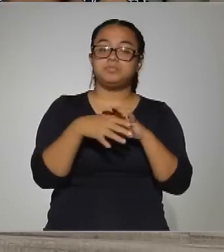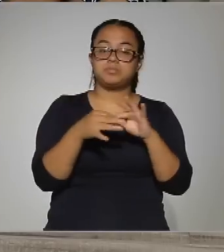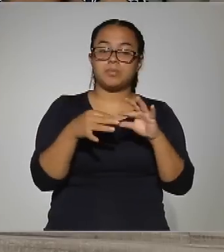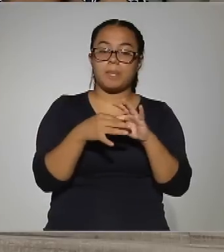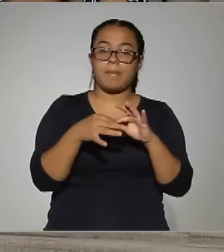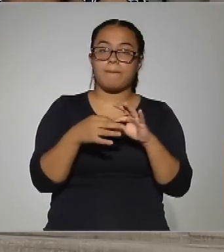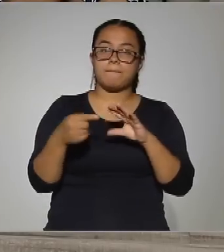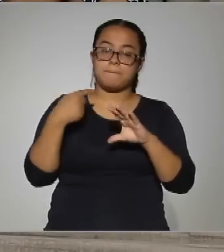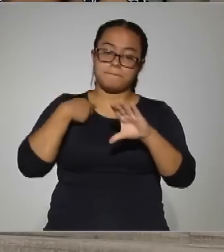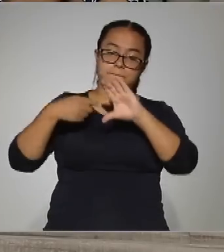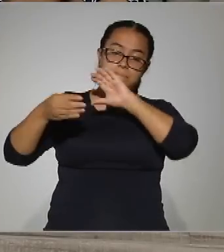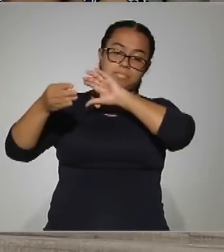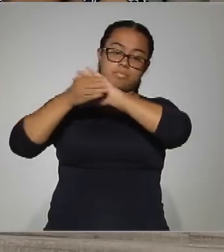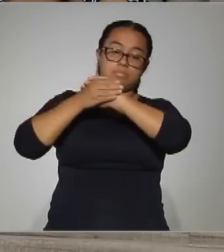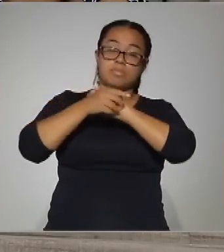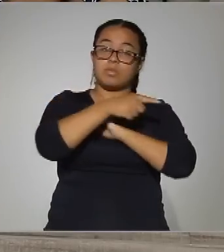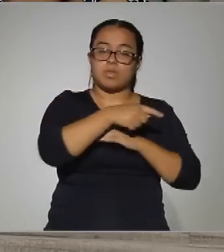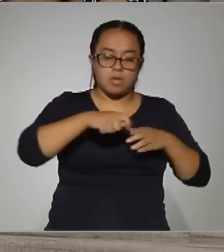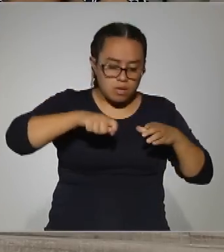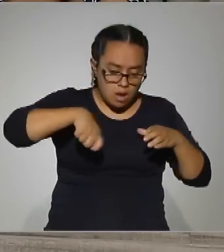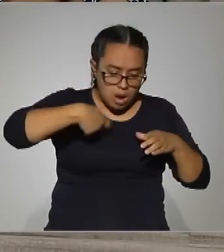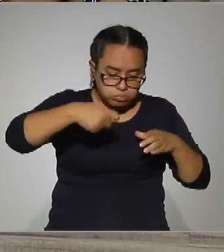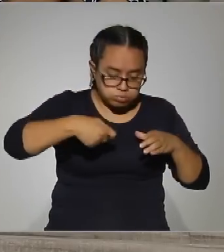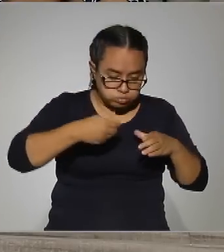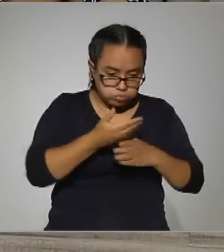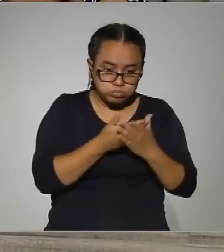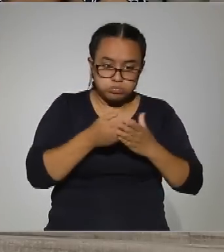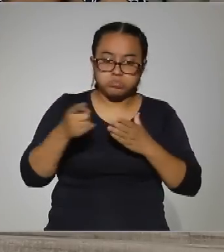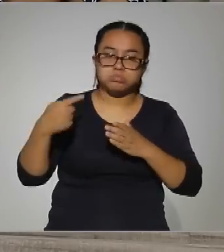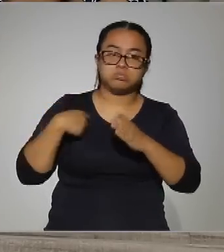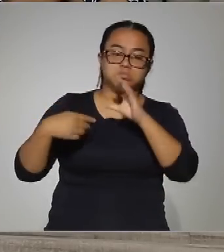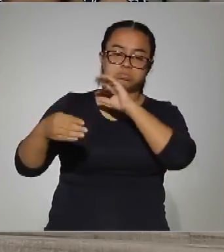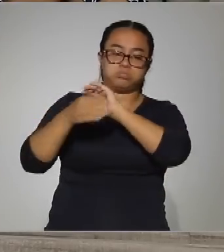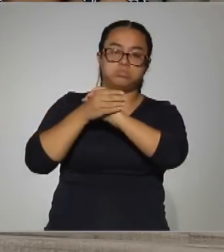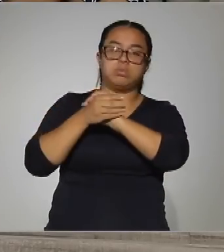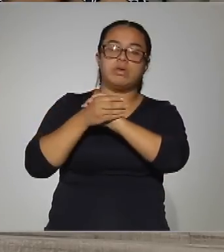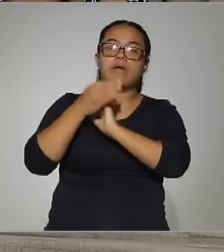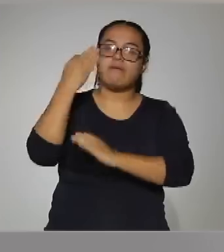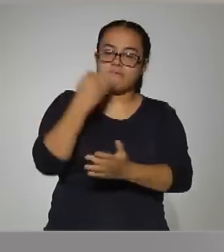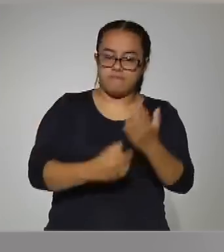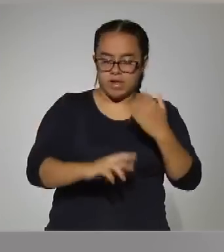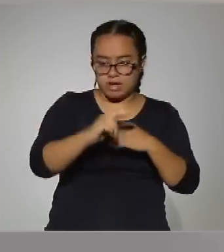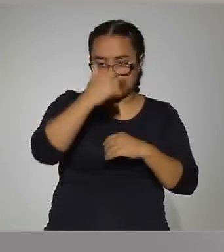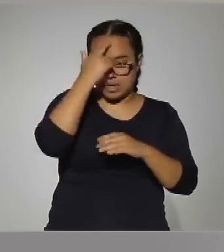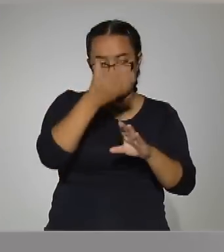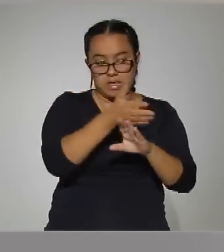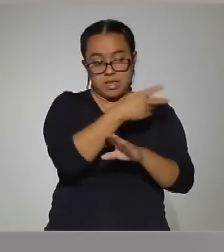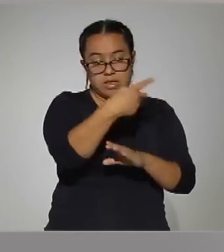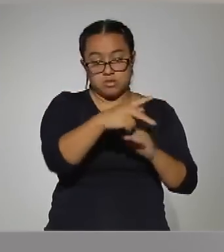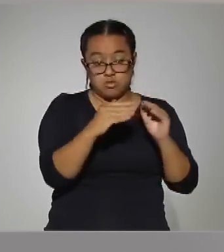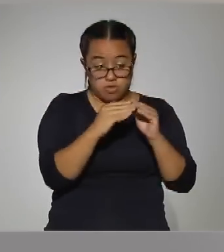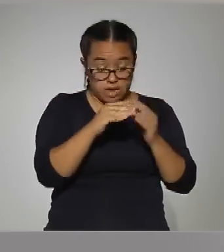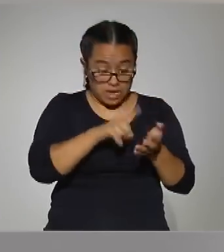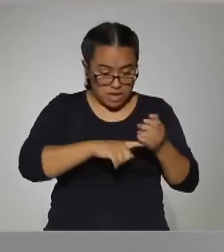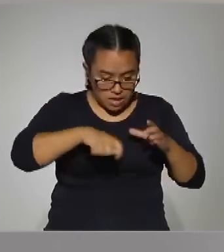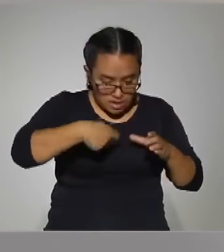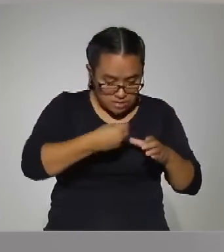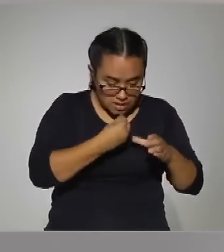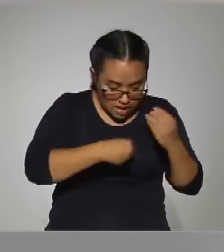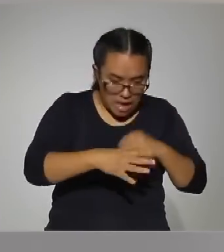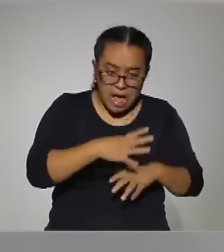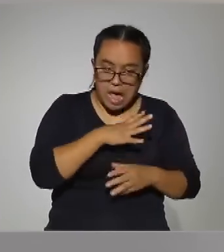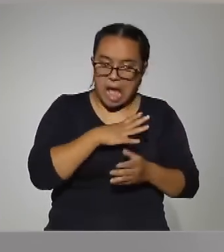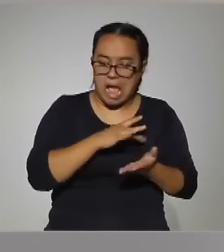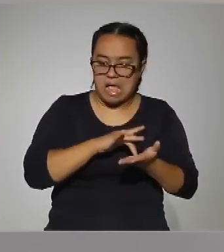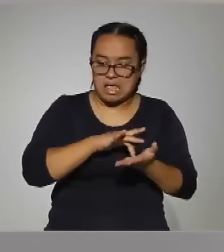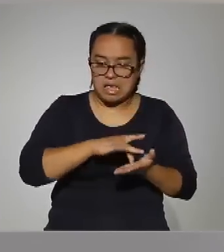fue ignorada cuando comía sopa. ¿Y cómo es que no puede recordar que en su casa había sopa? Exacto. O que en su casa